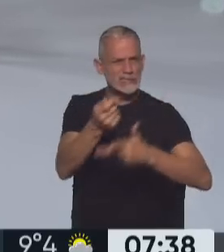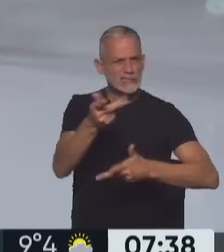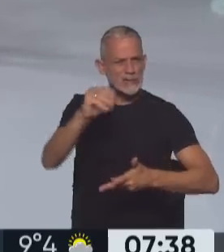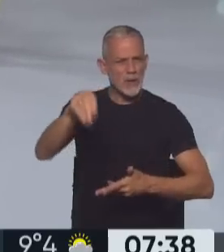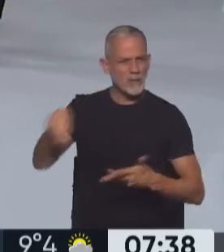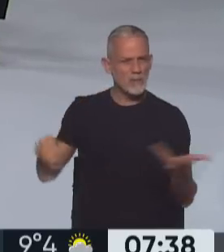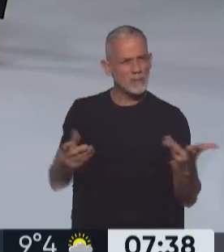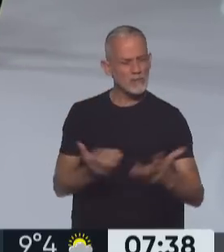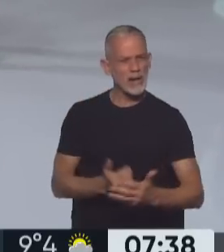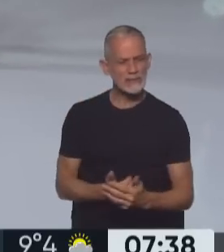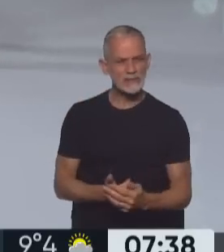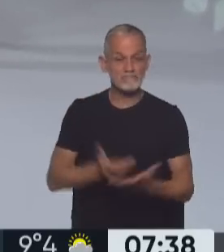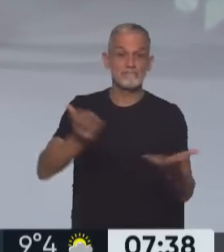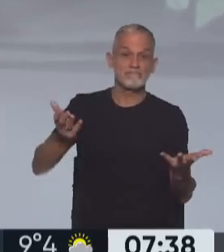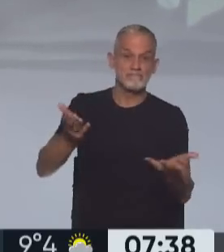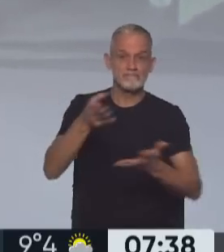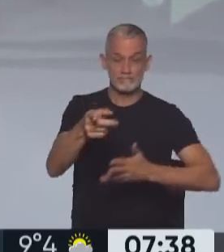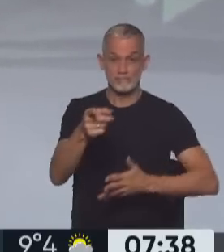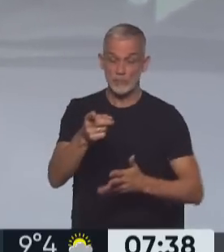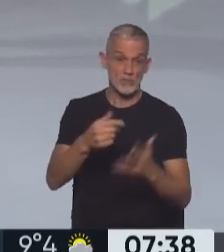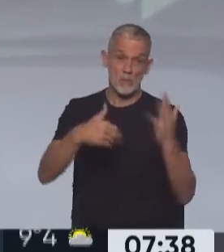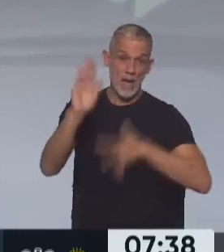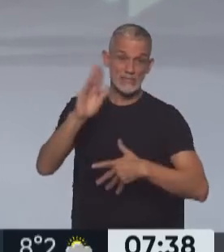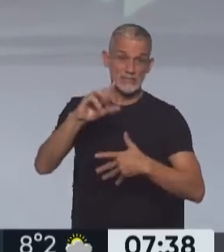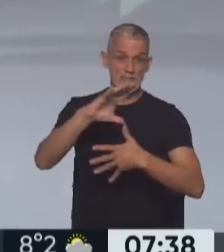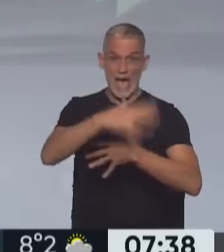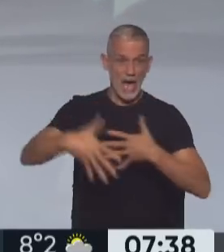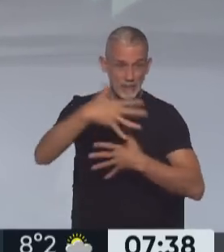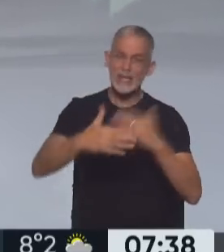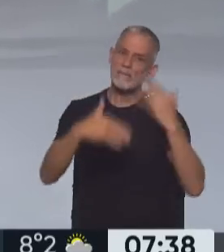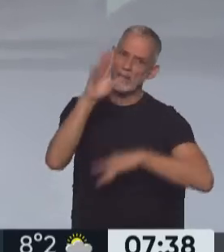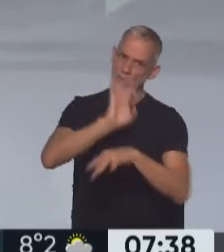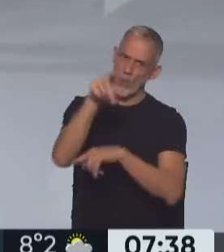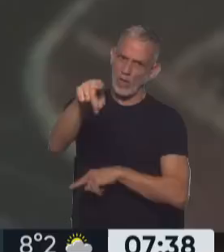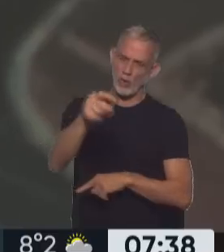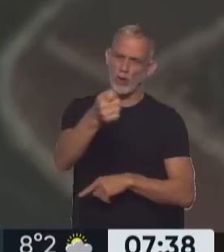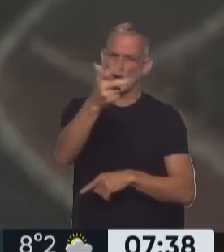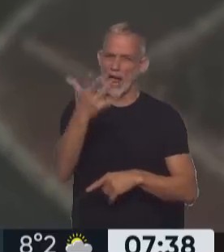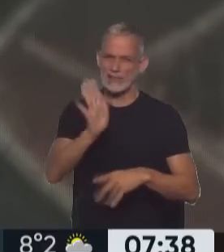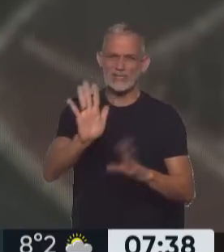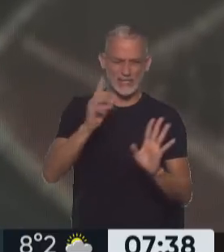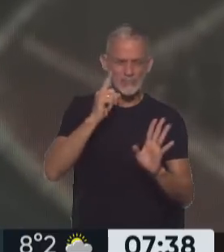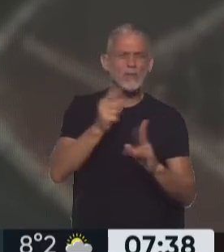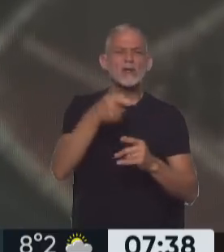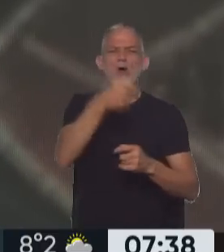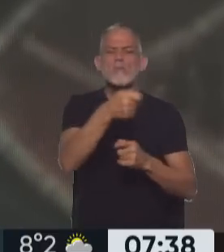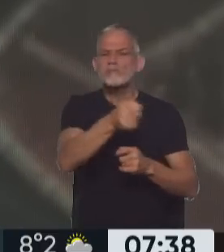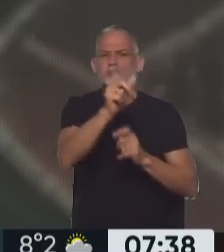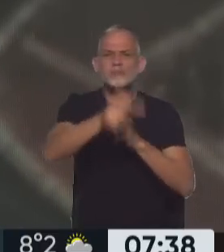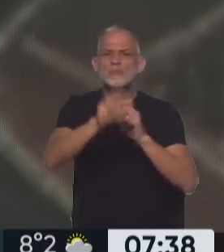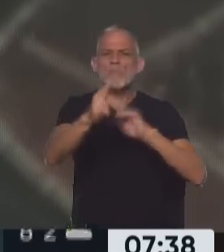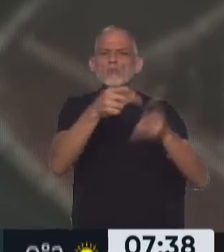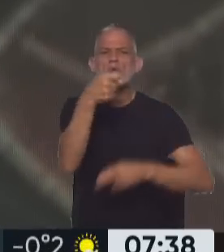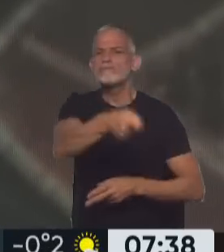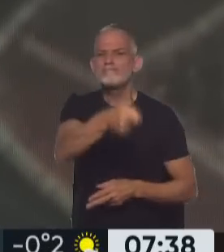Así es. Al punto de ser de los más altos del continente. Sí, así es. Vamos a revisar lo que es la tasa de homicidios